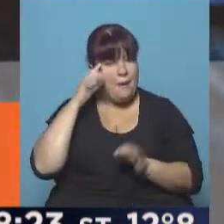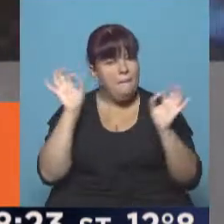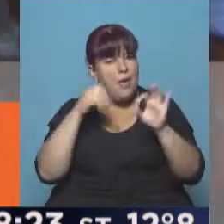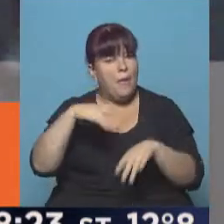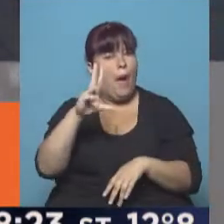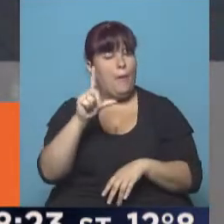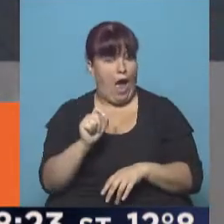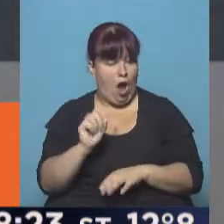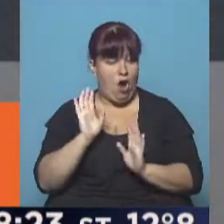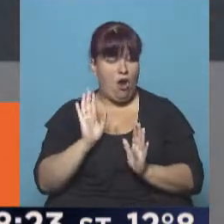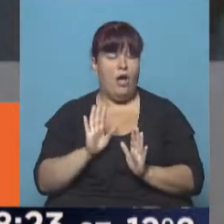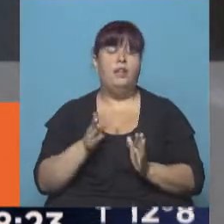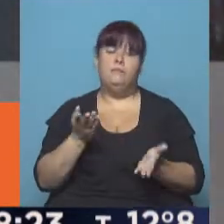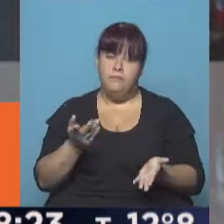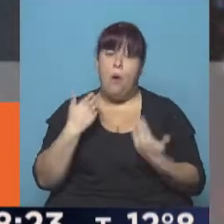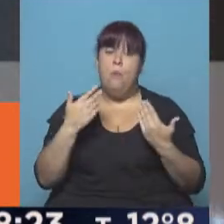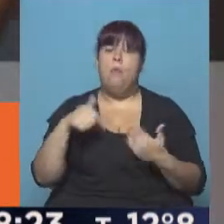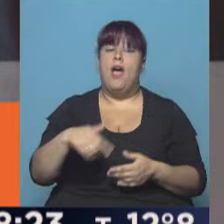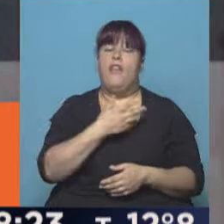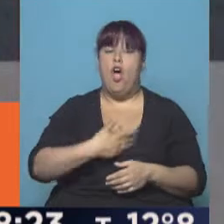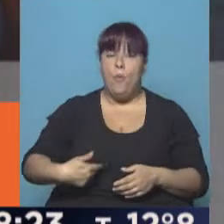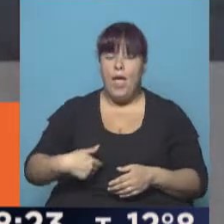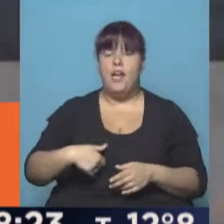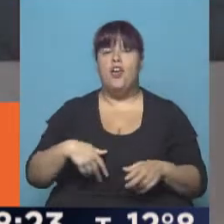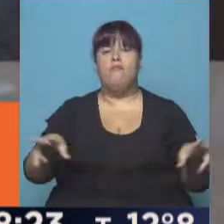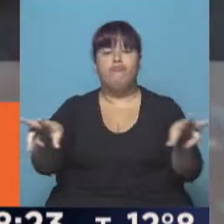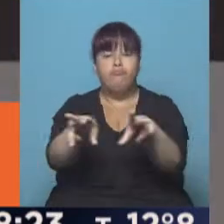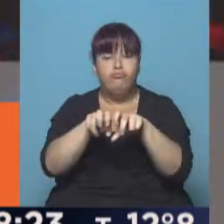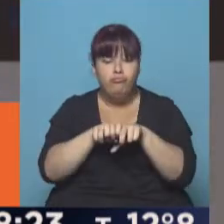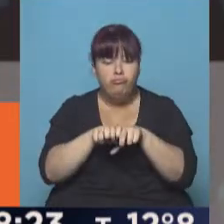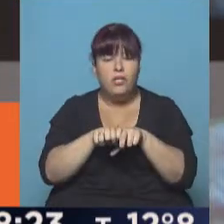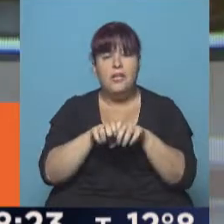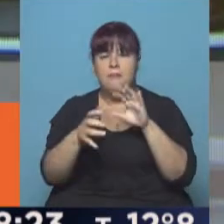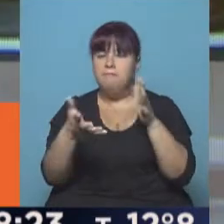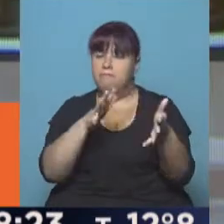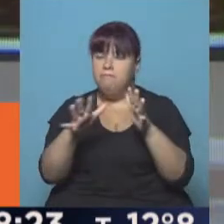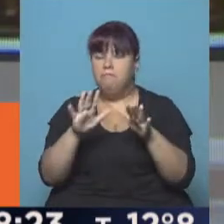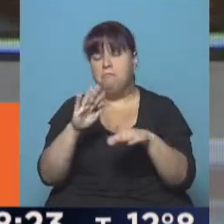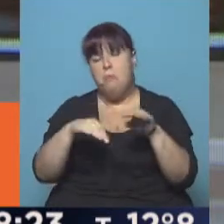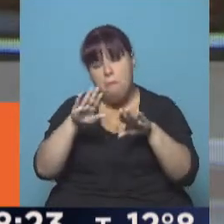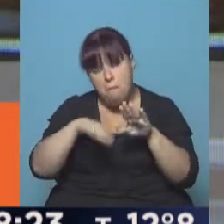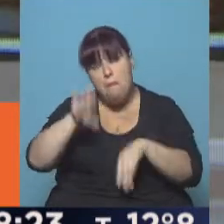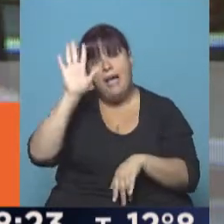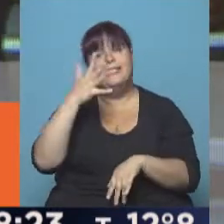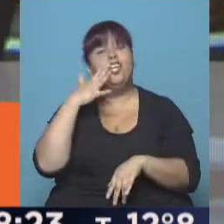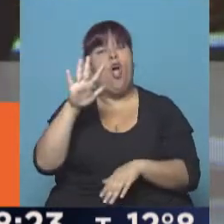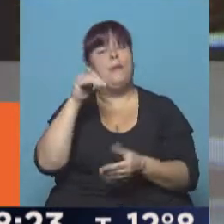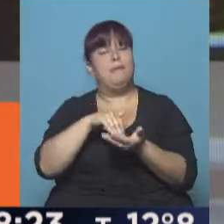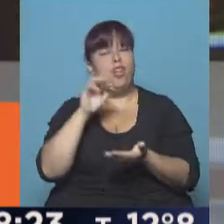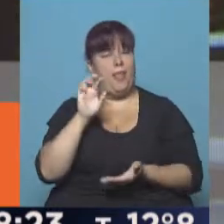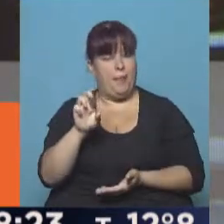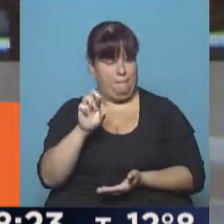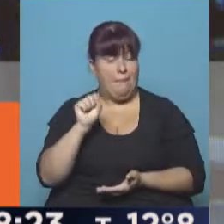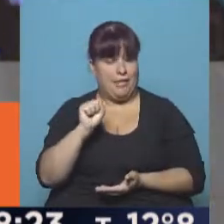previendo los bancos, lo cual le va a permitir al gobierno obtener una recaudación cercana o superior a los 5.000 millones de